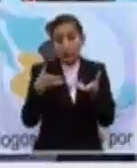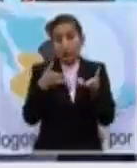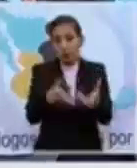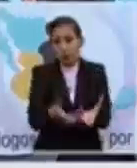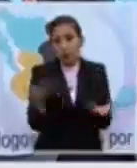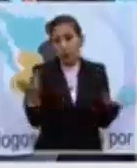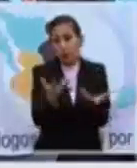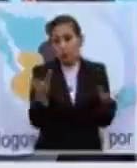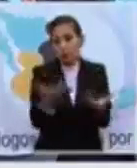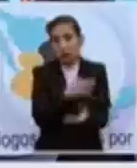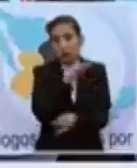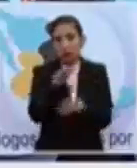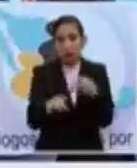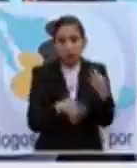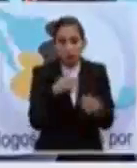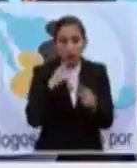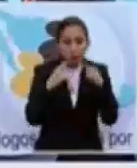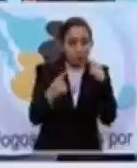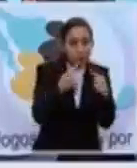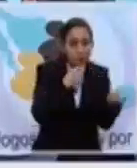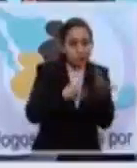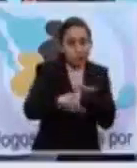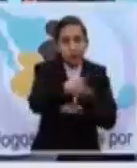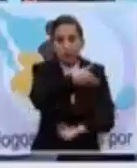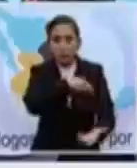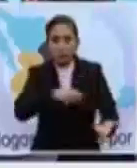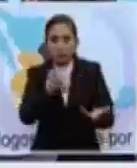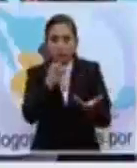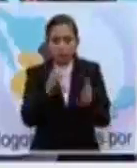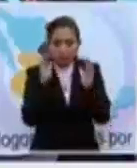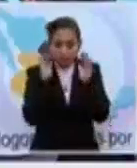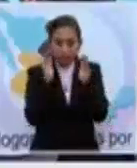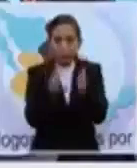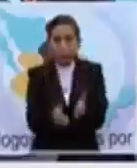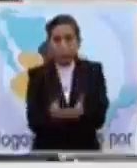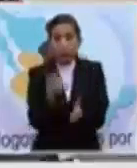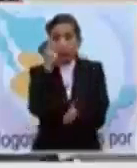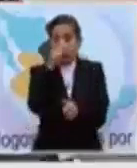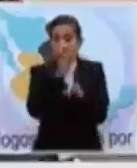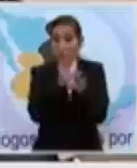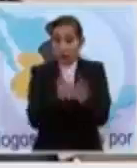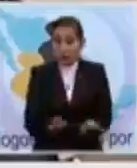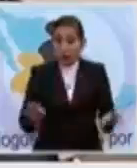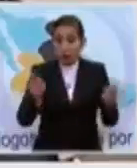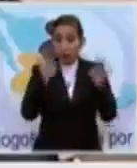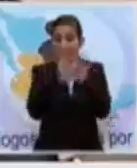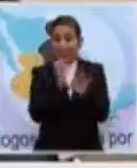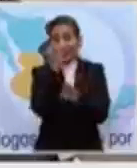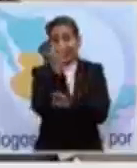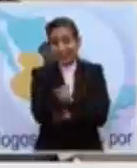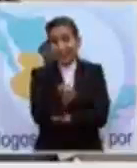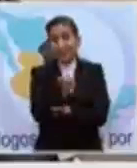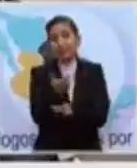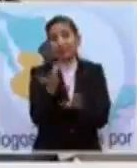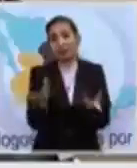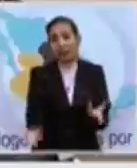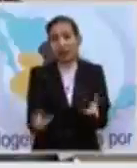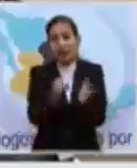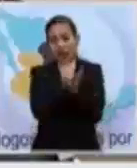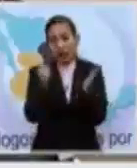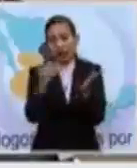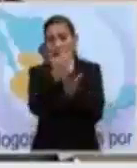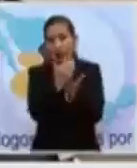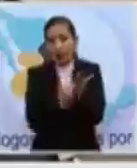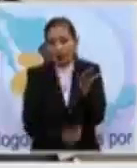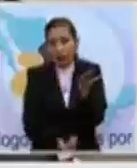están realizando actualmente las pláticas y estas concertaciones. Entre los principales componentes de esta agenda se encuentran, voy